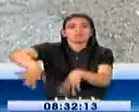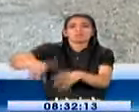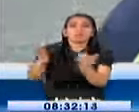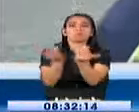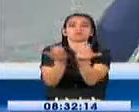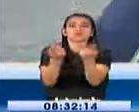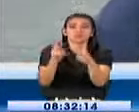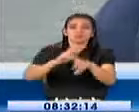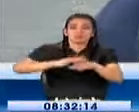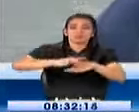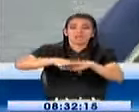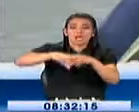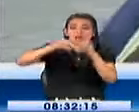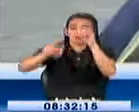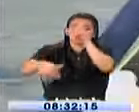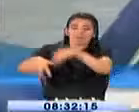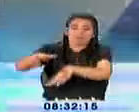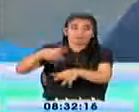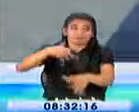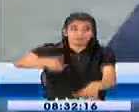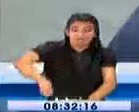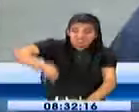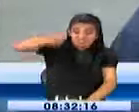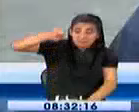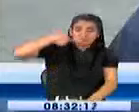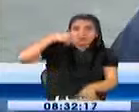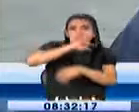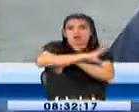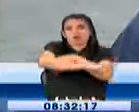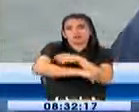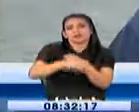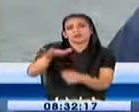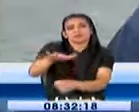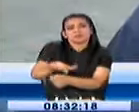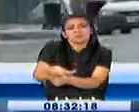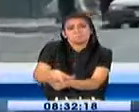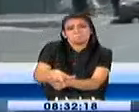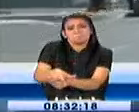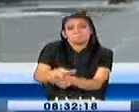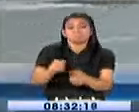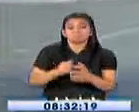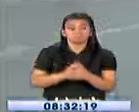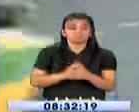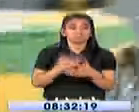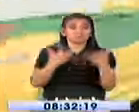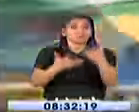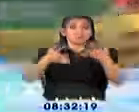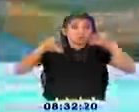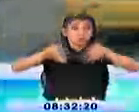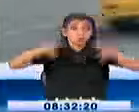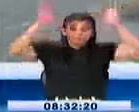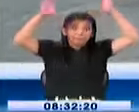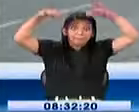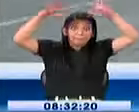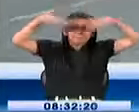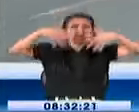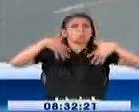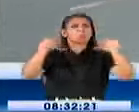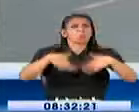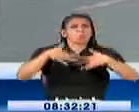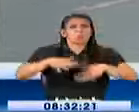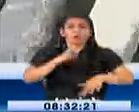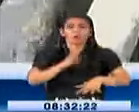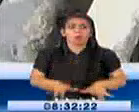la tierra. Y las alcantarillas se han robado y están tapadas, lamentablemente, de basura. Temen que cuando llegue la época invernal se